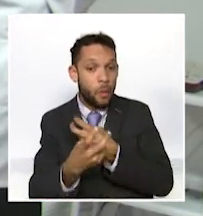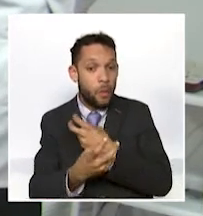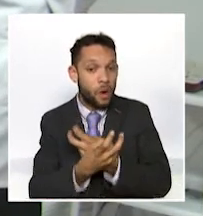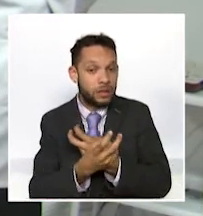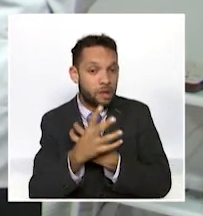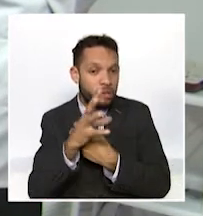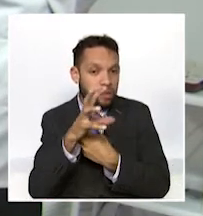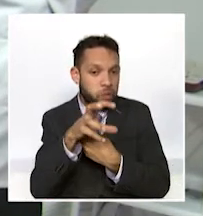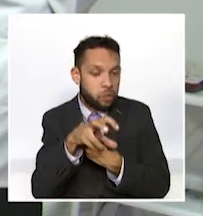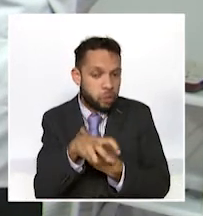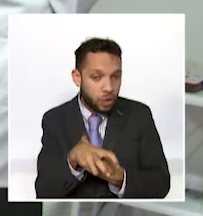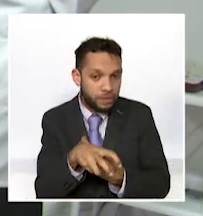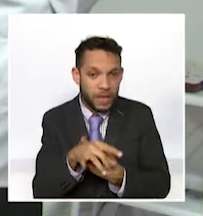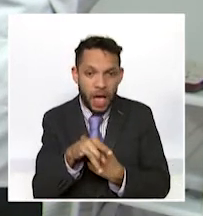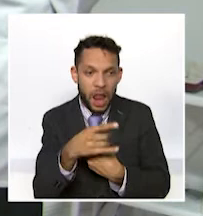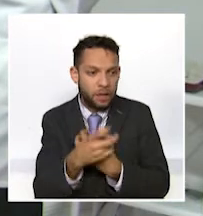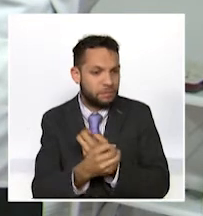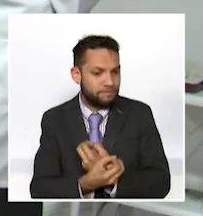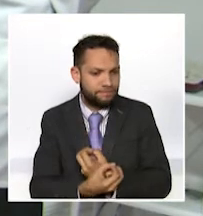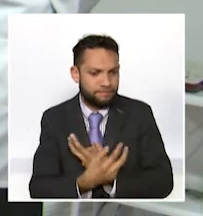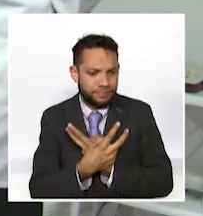es básicamente